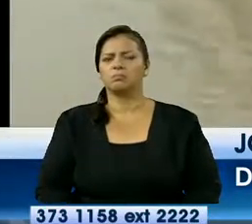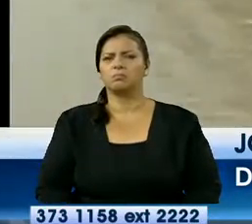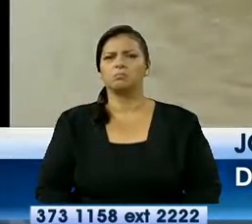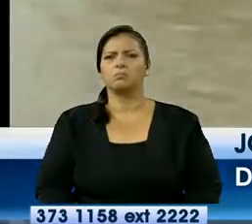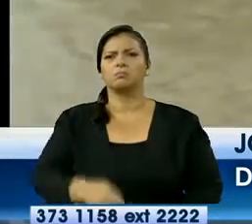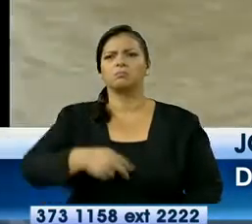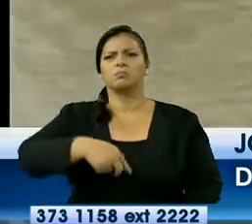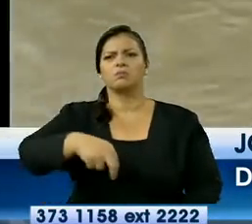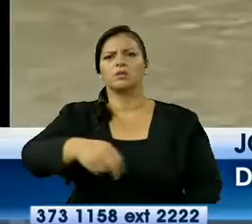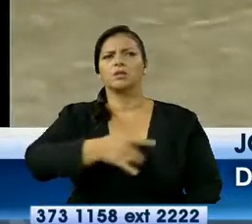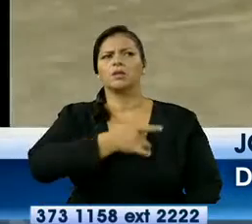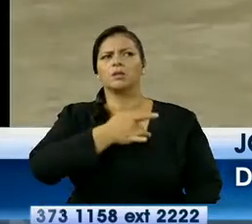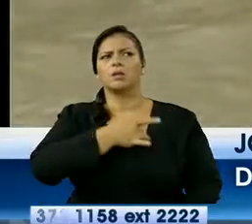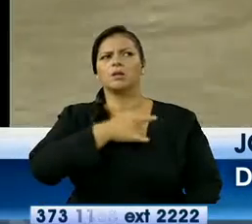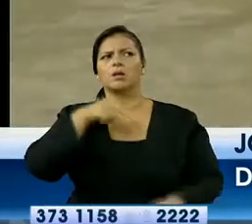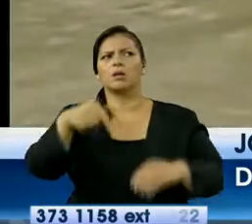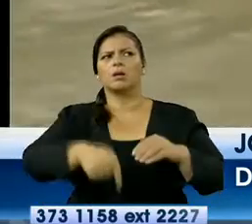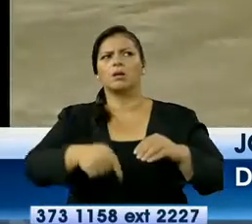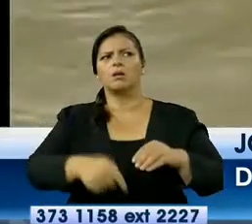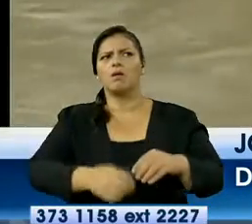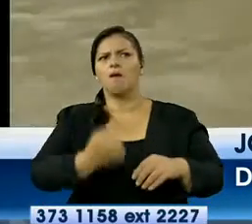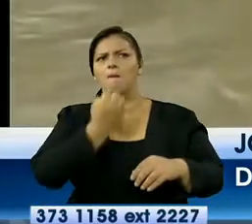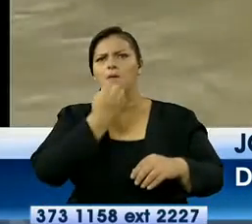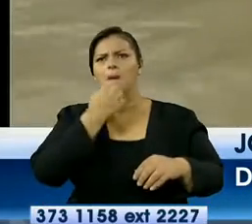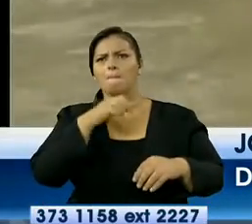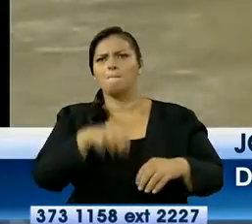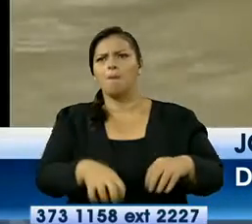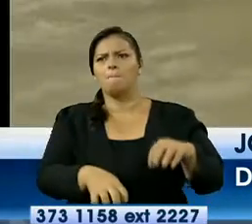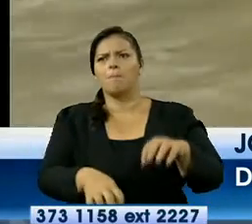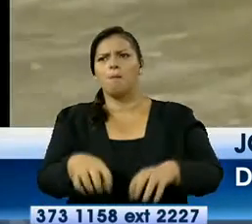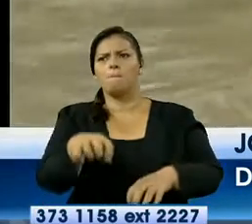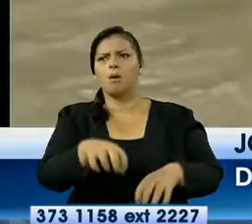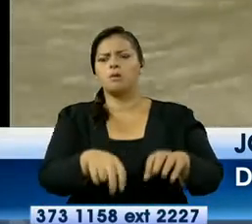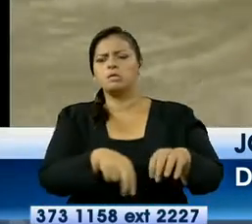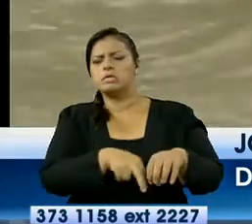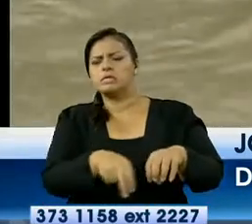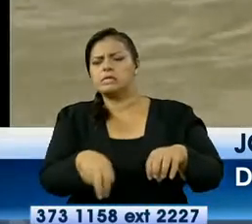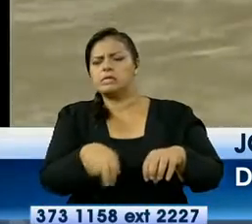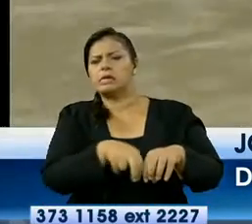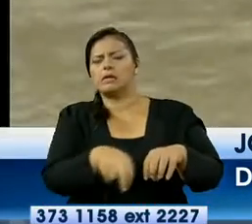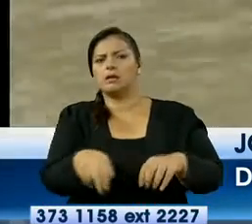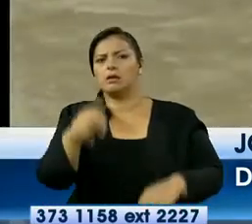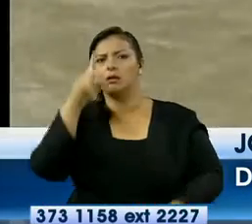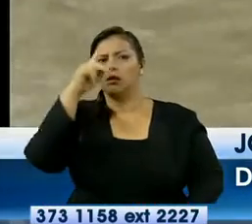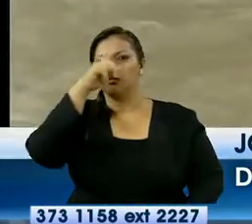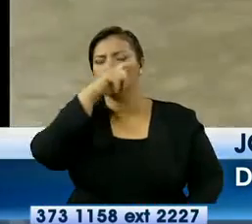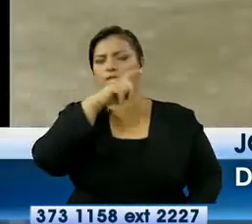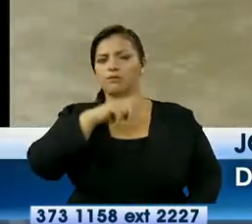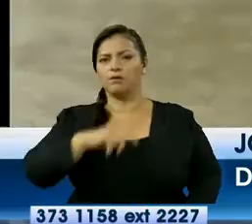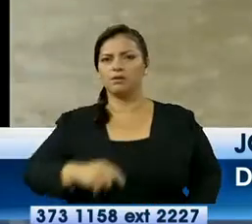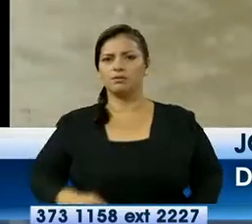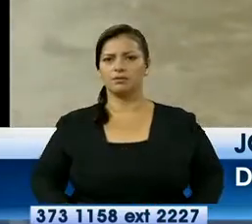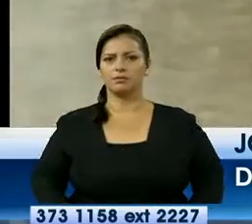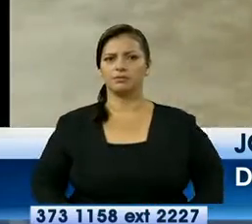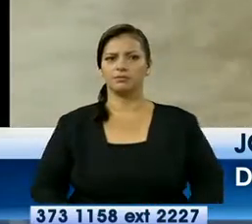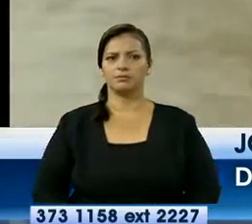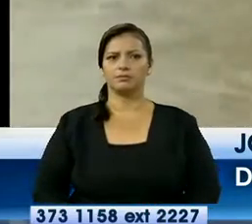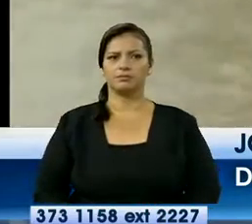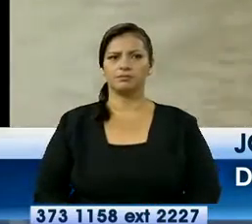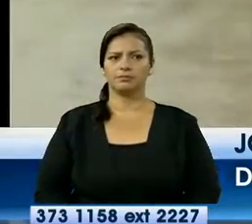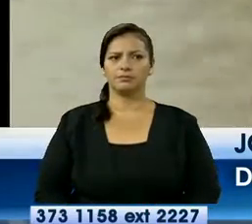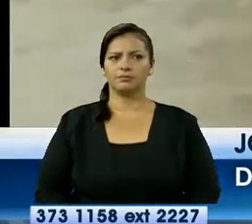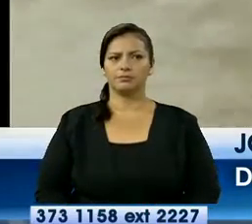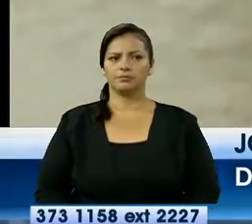punto. Por acá vamos a tratar de avanzar. Hay que llegar hasta donde se encuentra la comunidad para que nos informen,